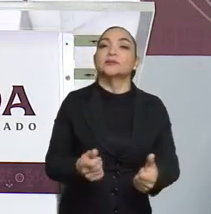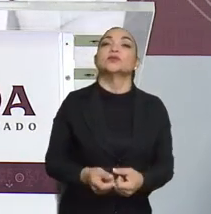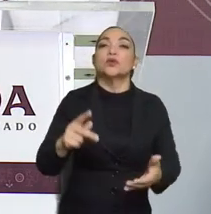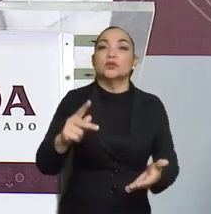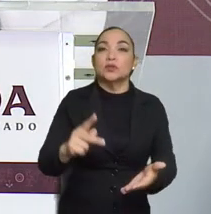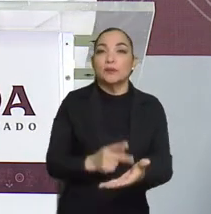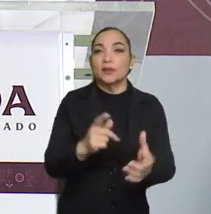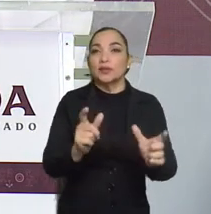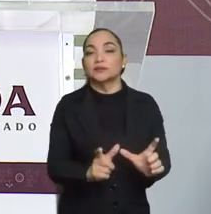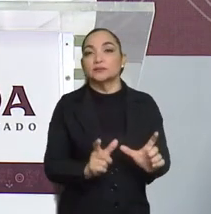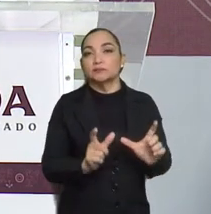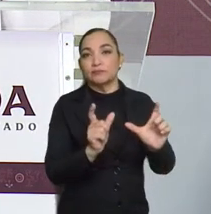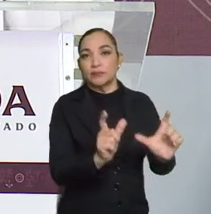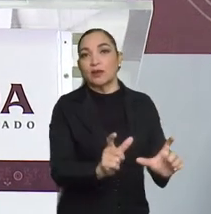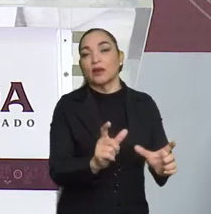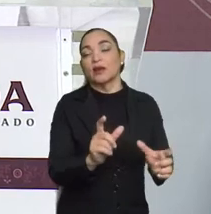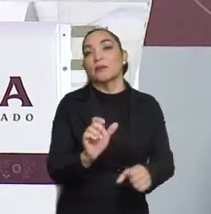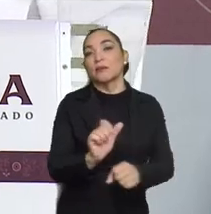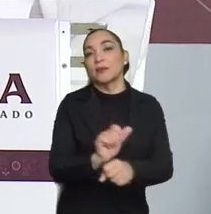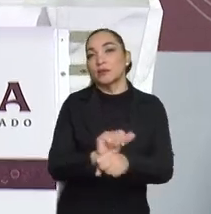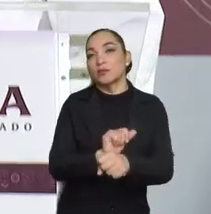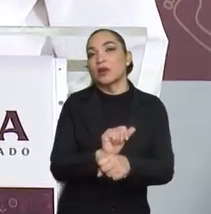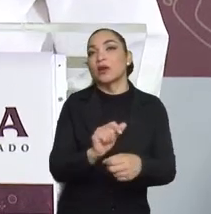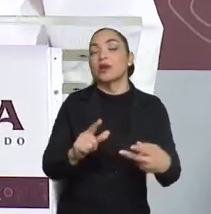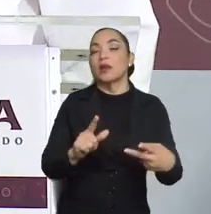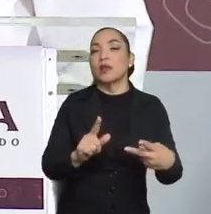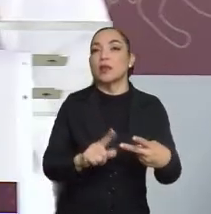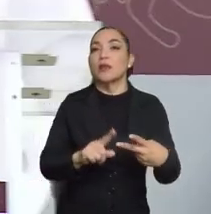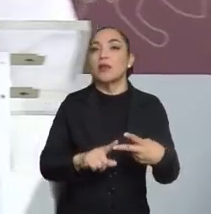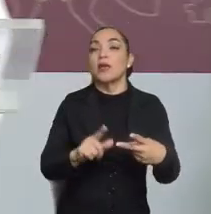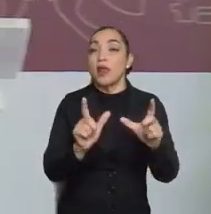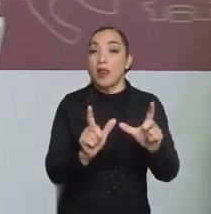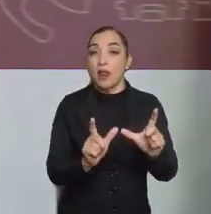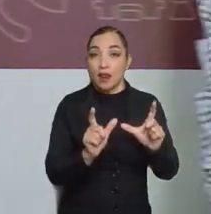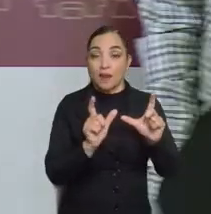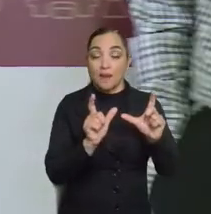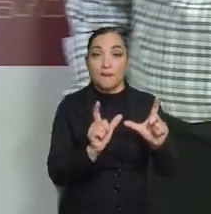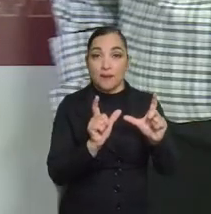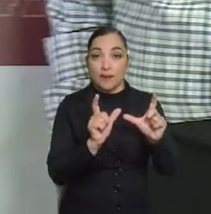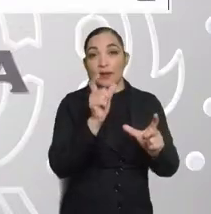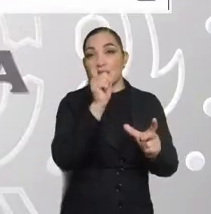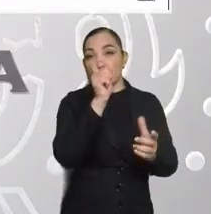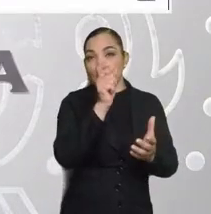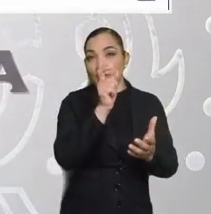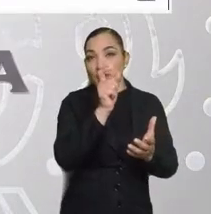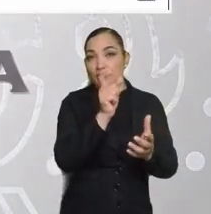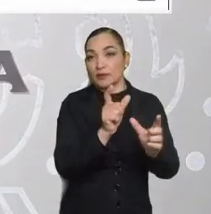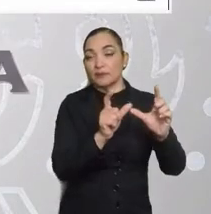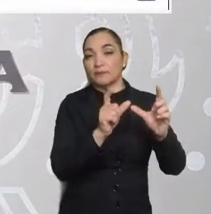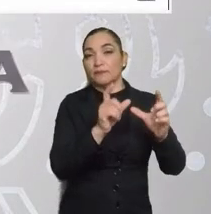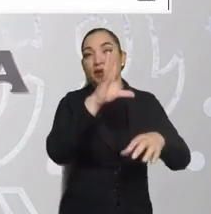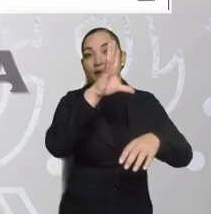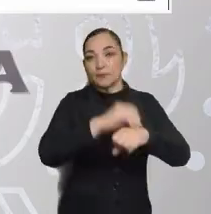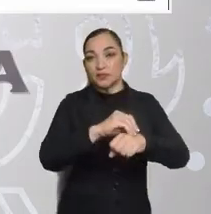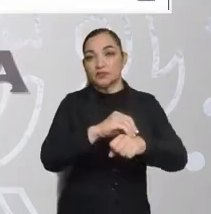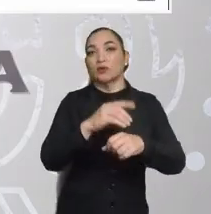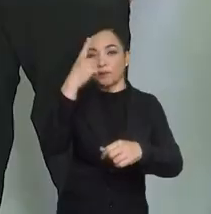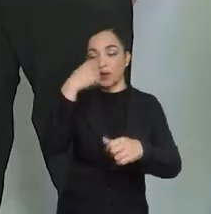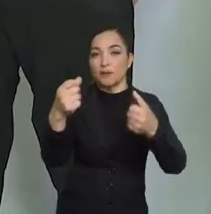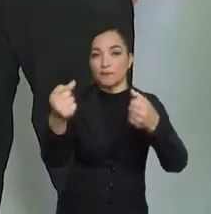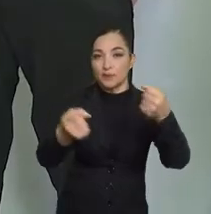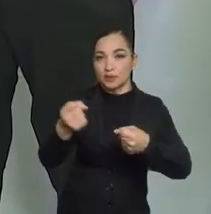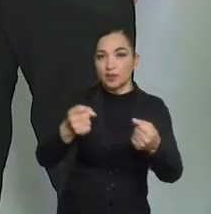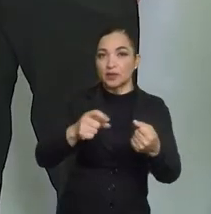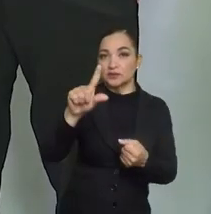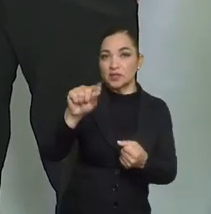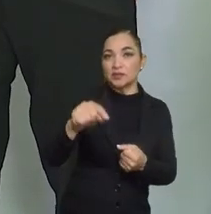un 50% de descuento en la renovación de licencia de conducir, un 55% de descuento en el